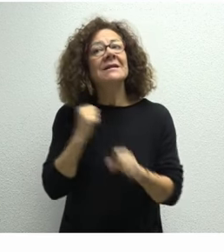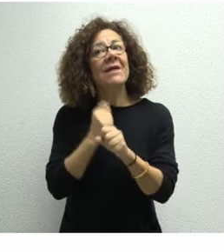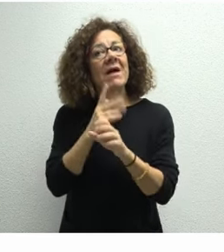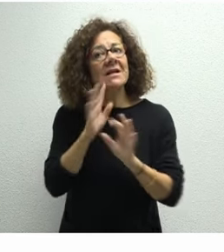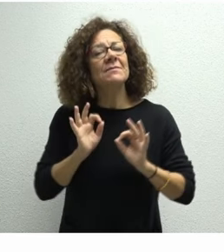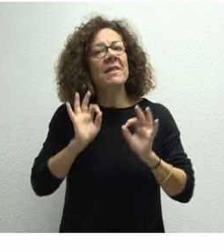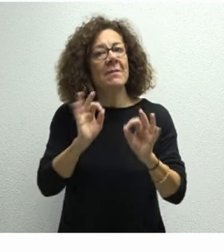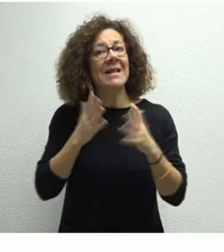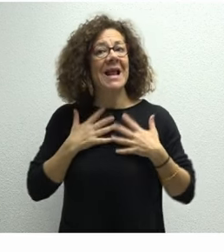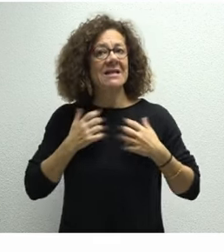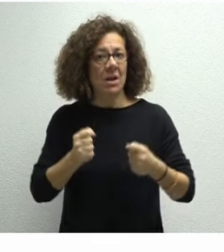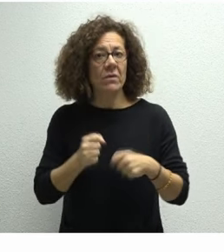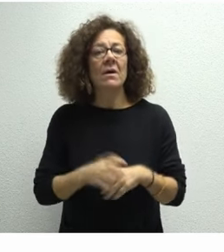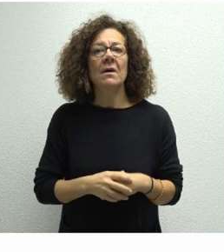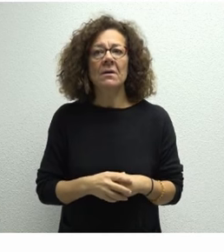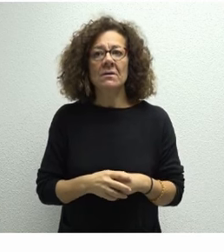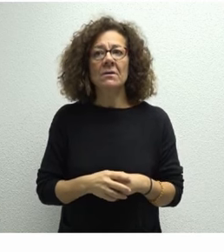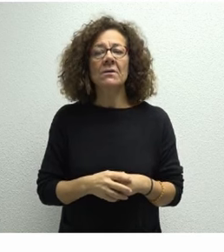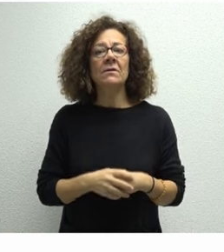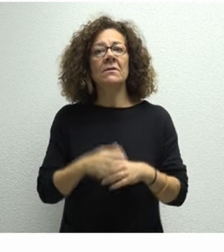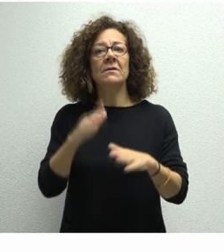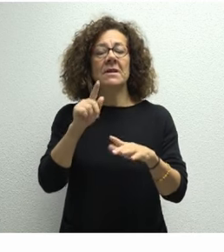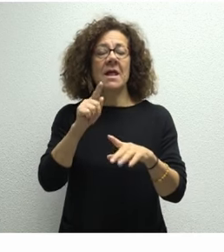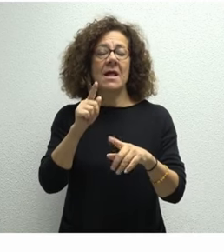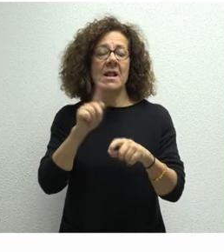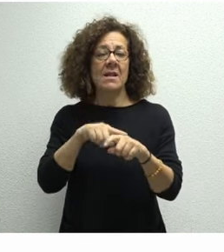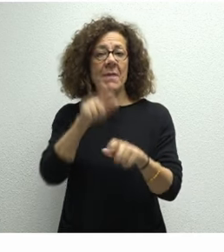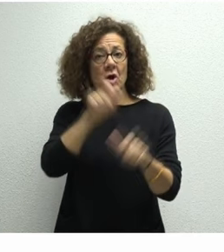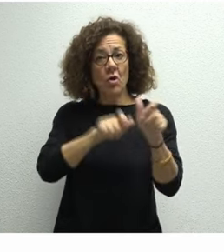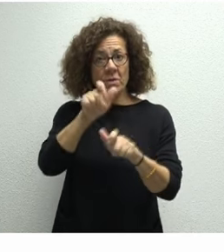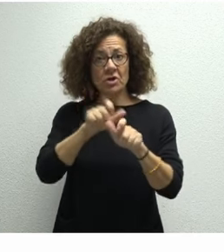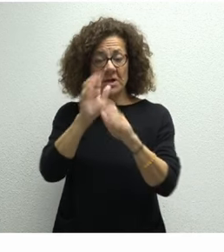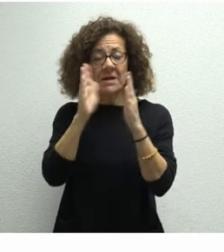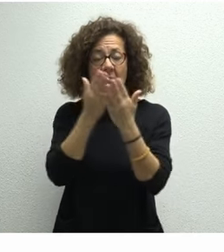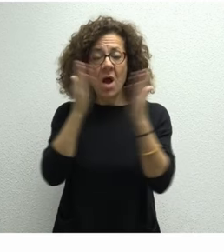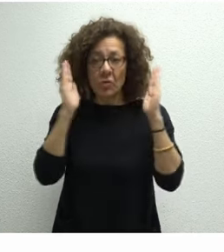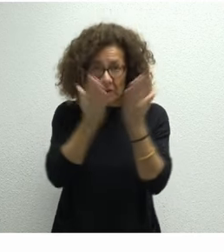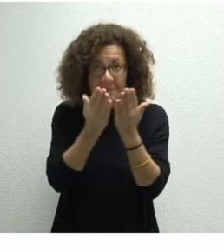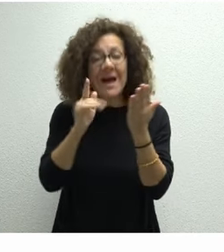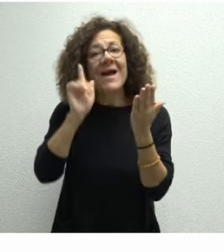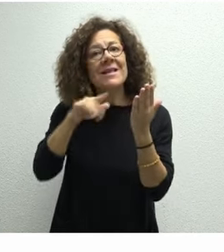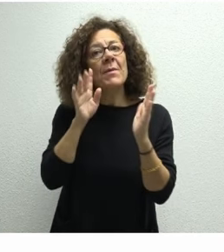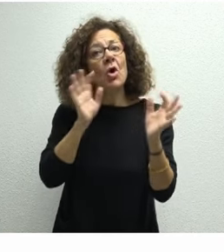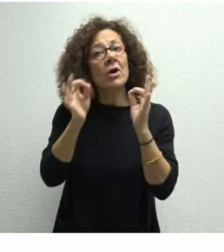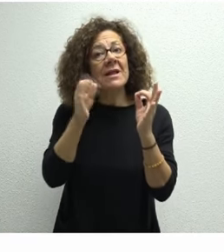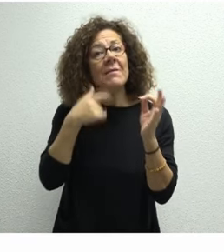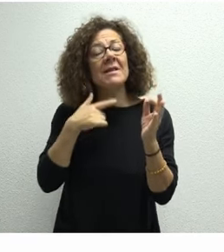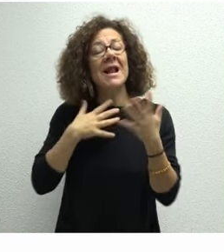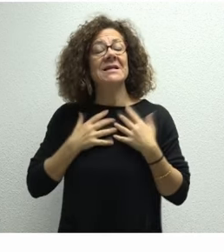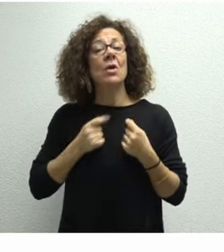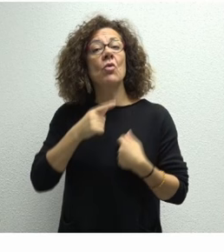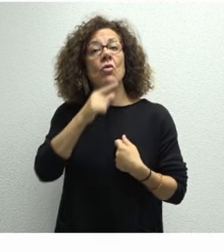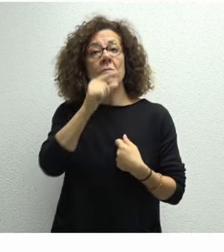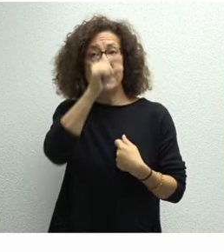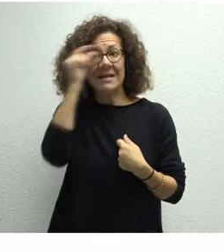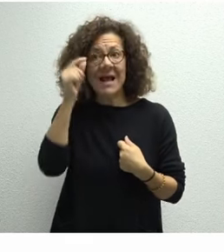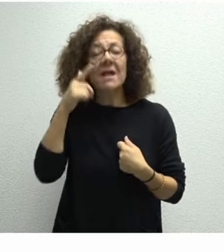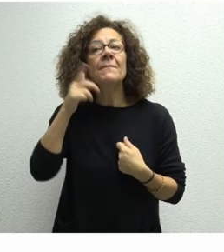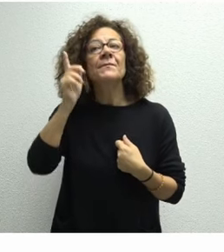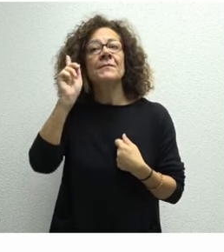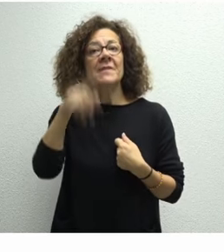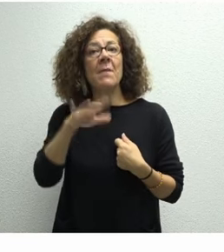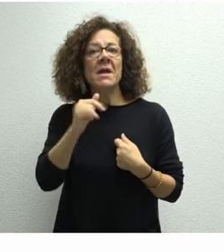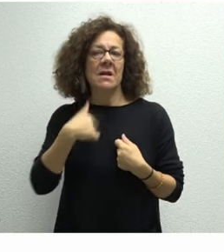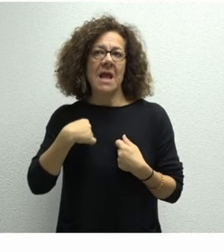salud con personas de del espectro autista y y más concretamente en el ámbito de la Salud Mental pues contamos como